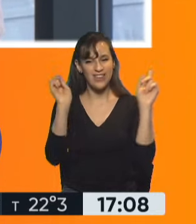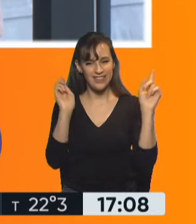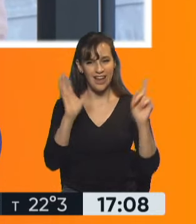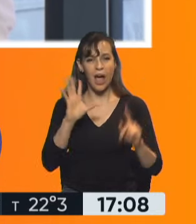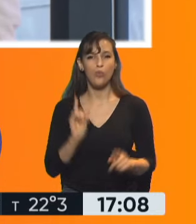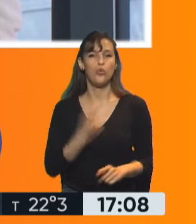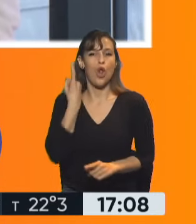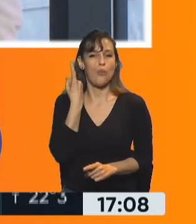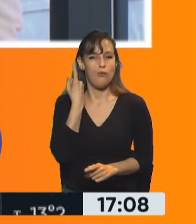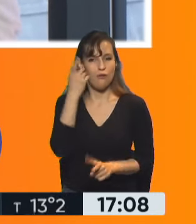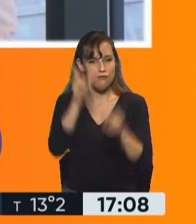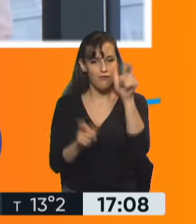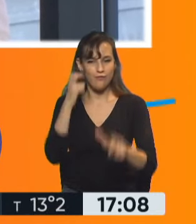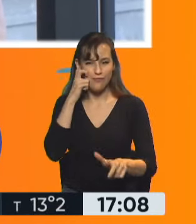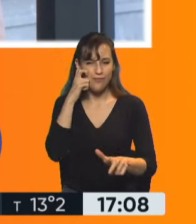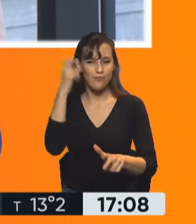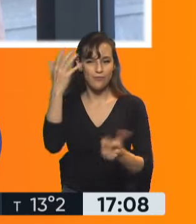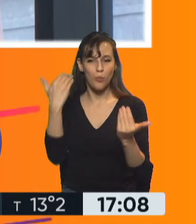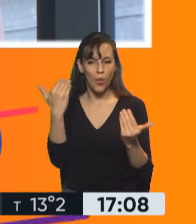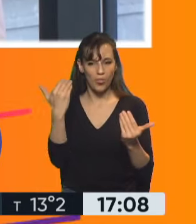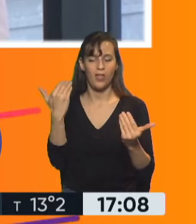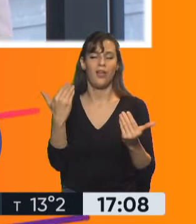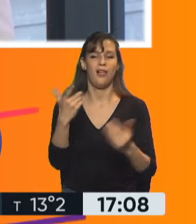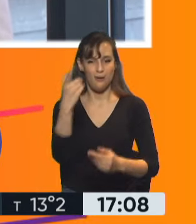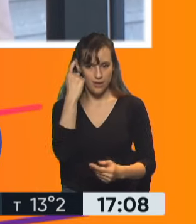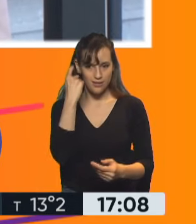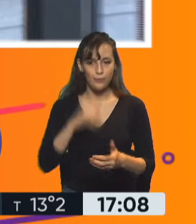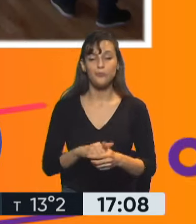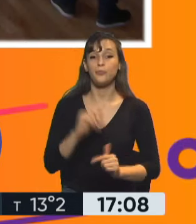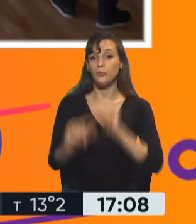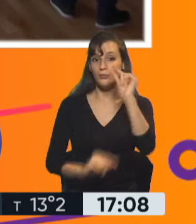de a poquito vamos tratando